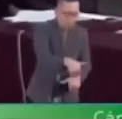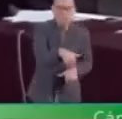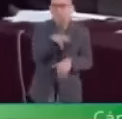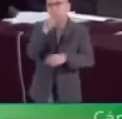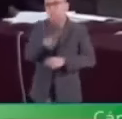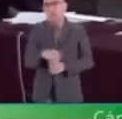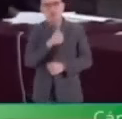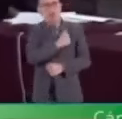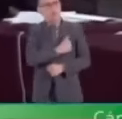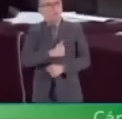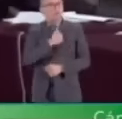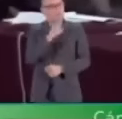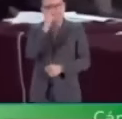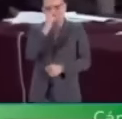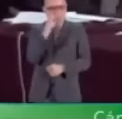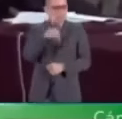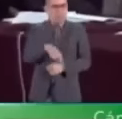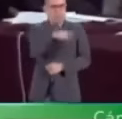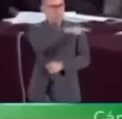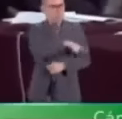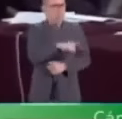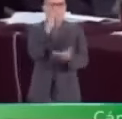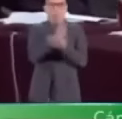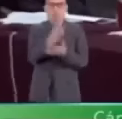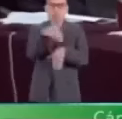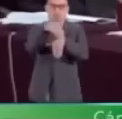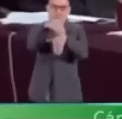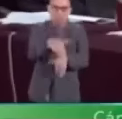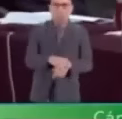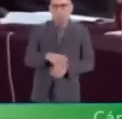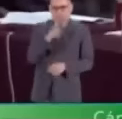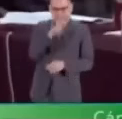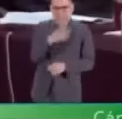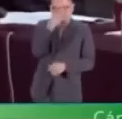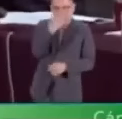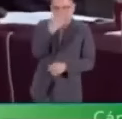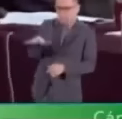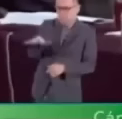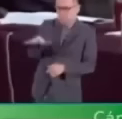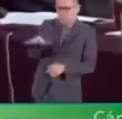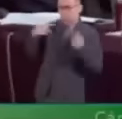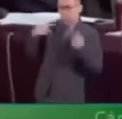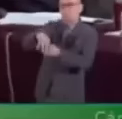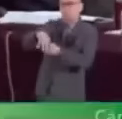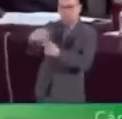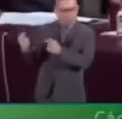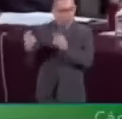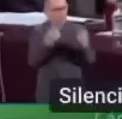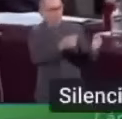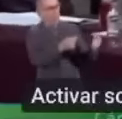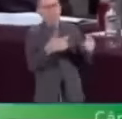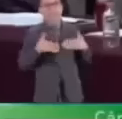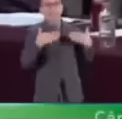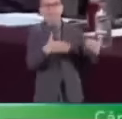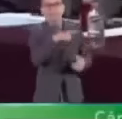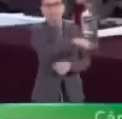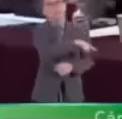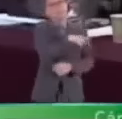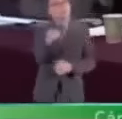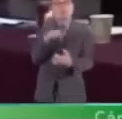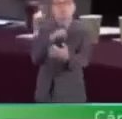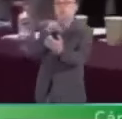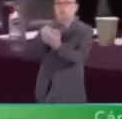lastimosamente para este poder y para quien votó por ustedes. Tranquilo. O sea, yo le